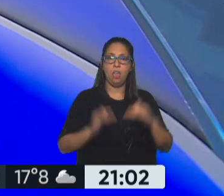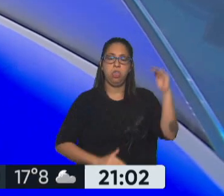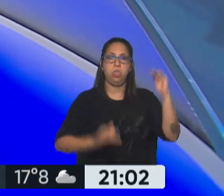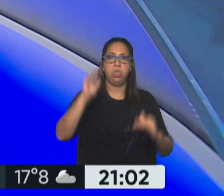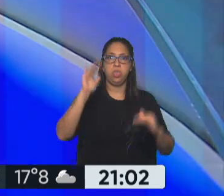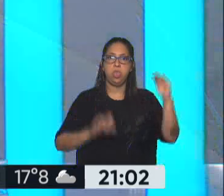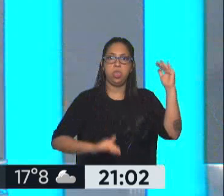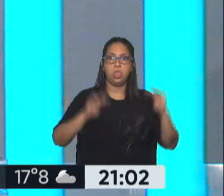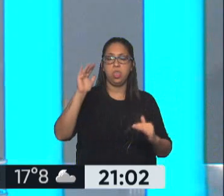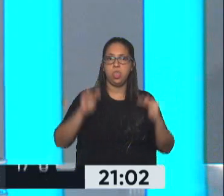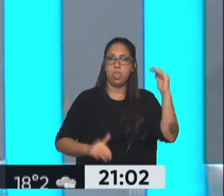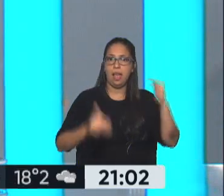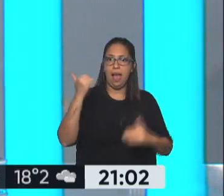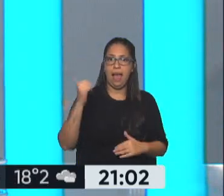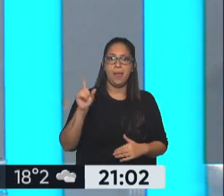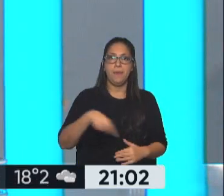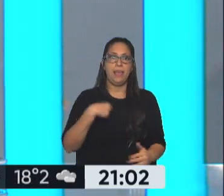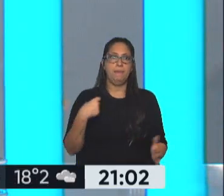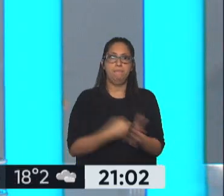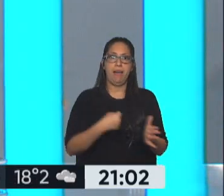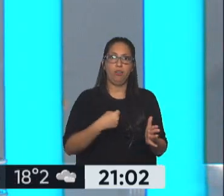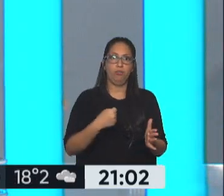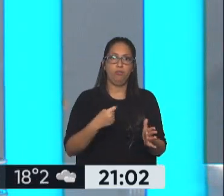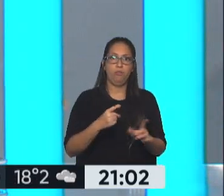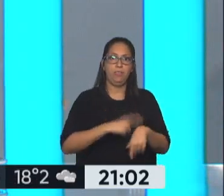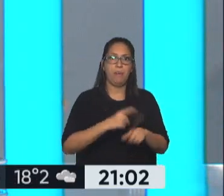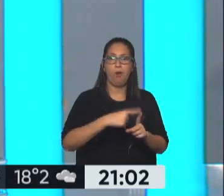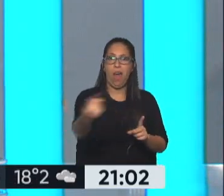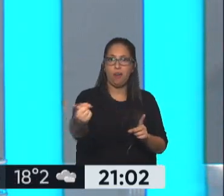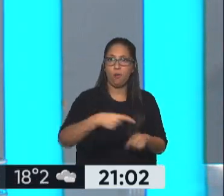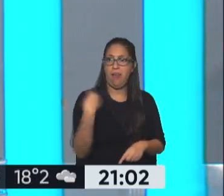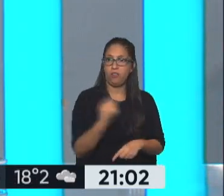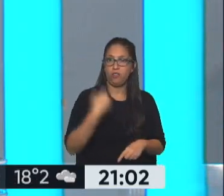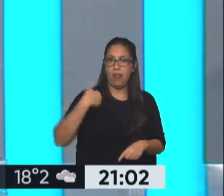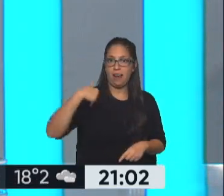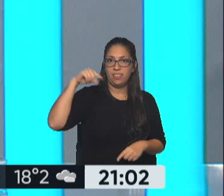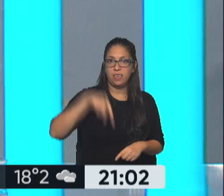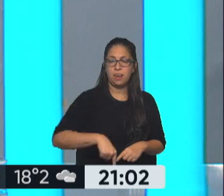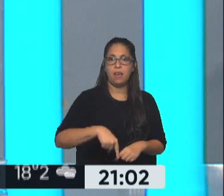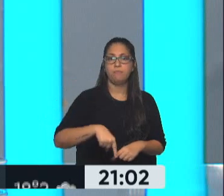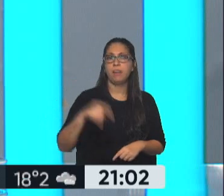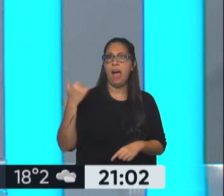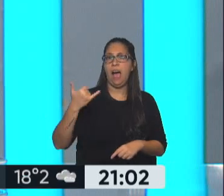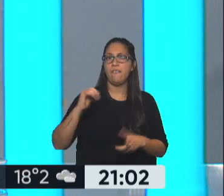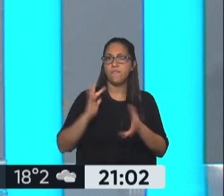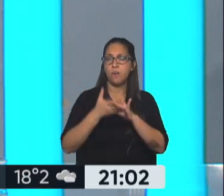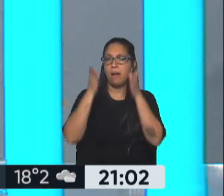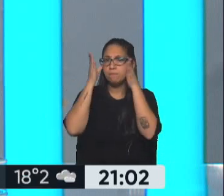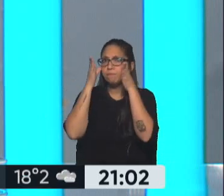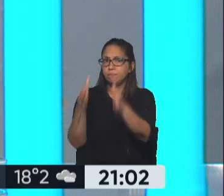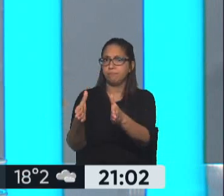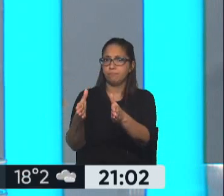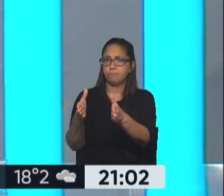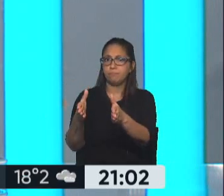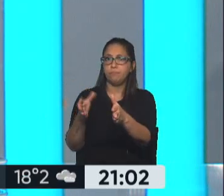idas y vueltas, lo padecemos en el largo plazo. Entonces uno podría decir que Javier Milei en ese sentido tiene un alineamiento quizá